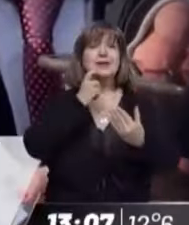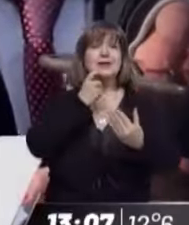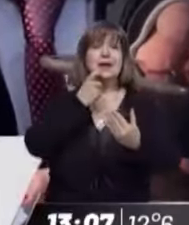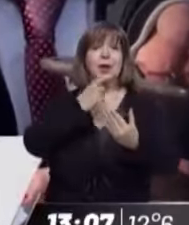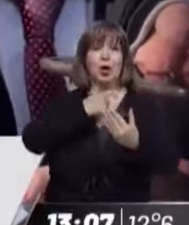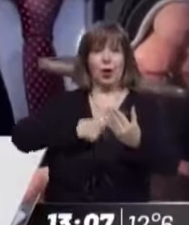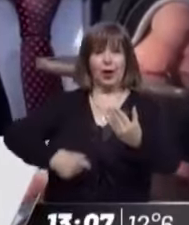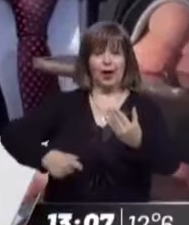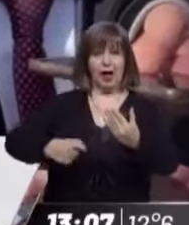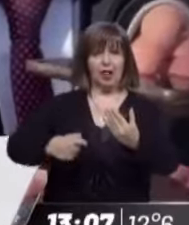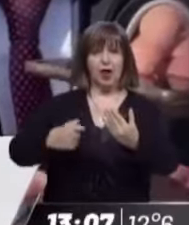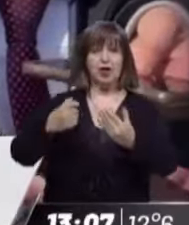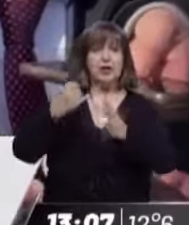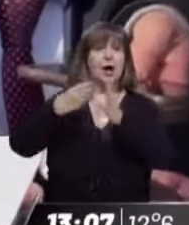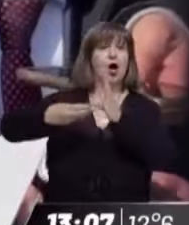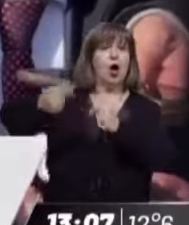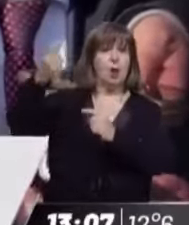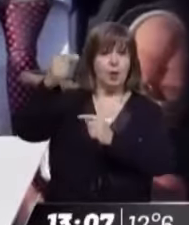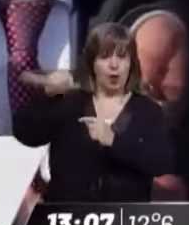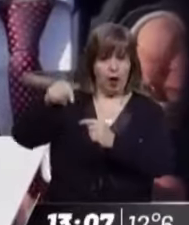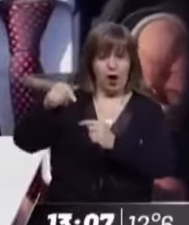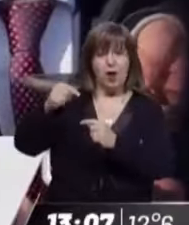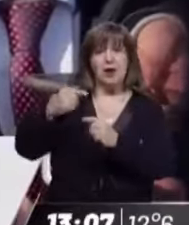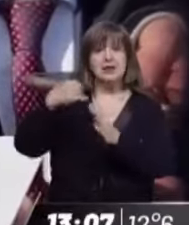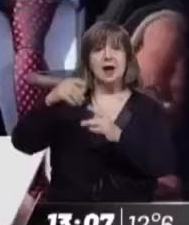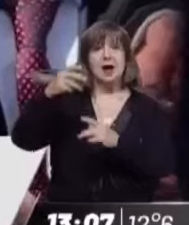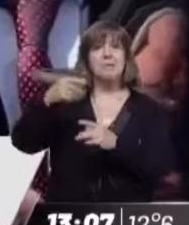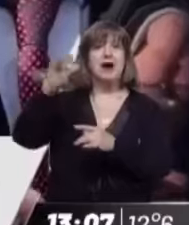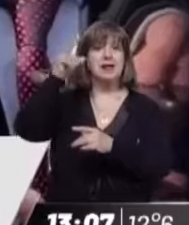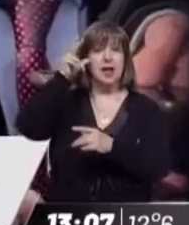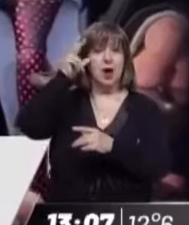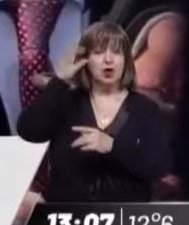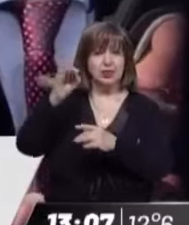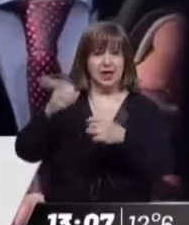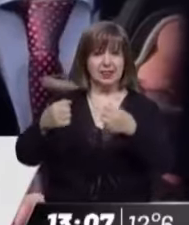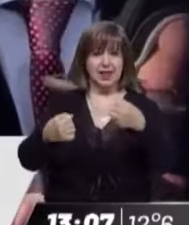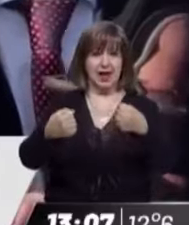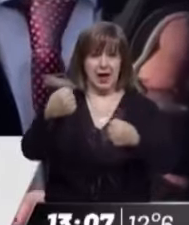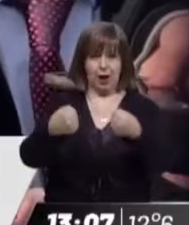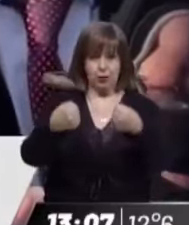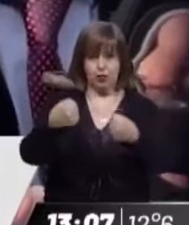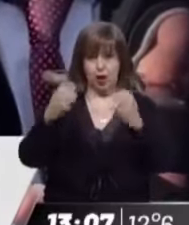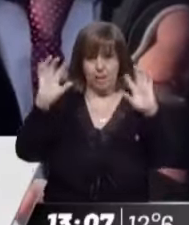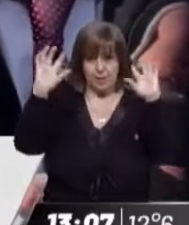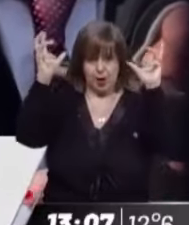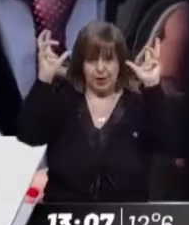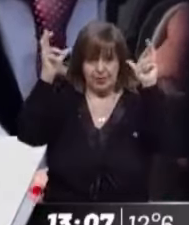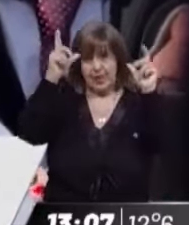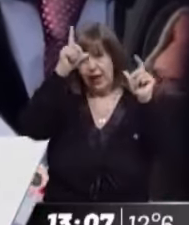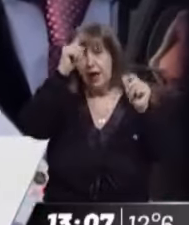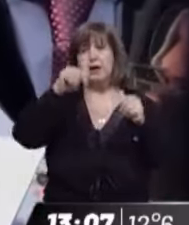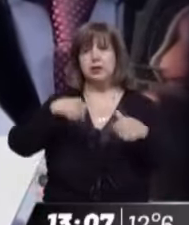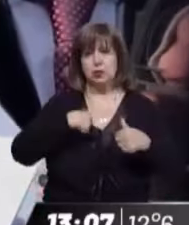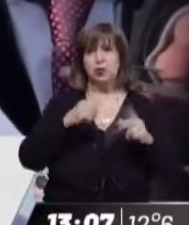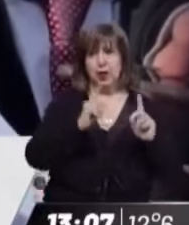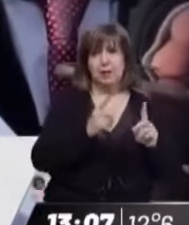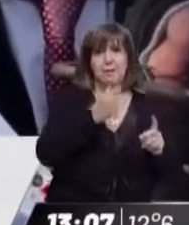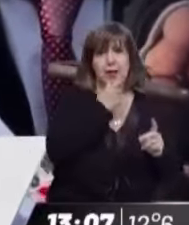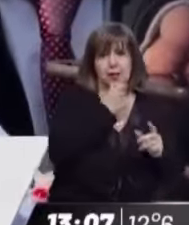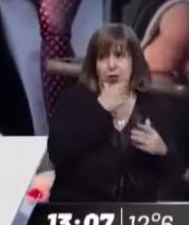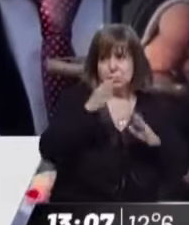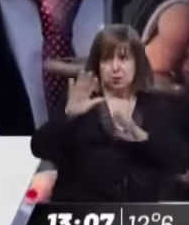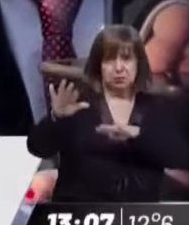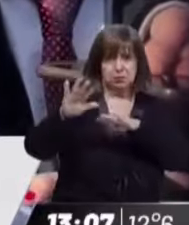Luis está comprando más de 80 móviles, nosotros estamos comprando camionetas y móviles en este momento. Las cosas que son de